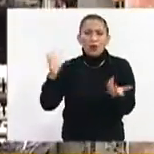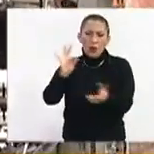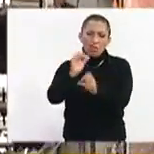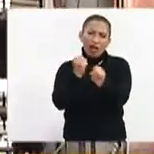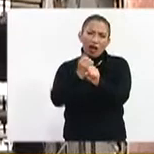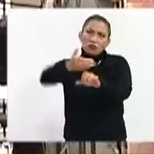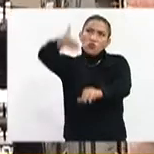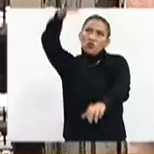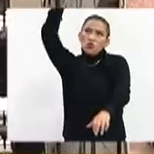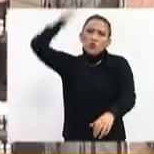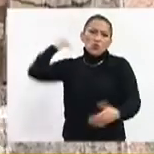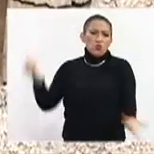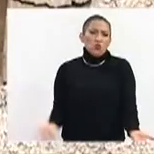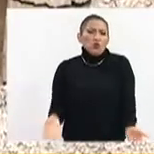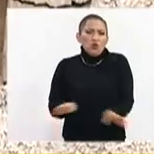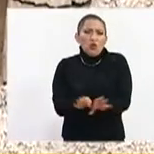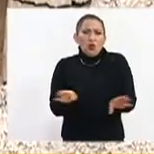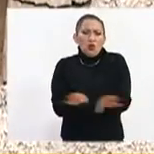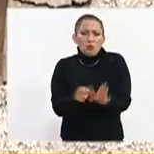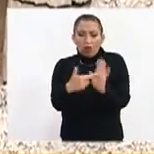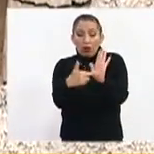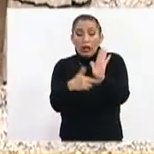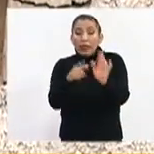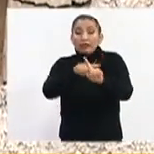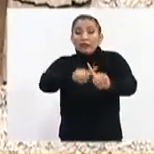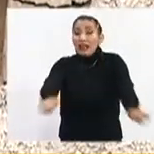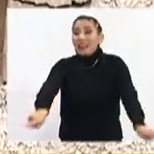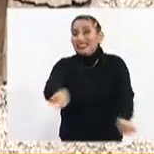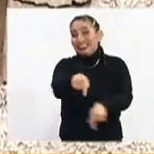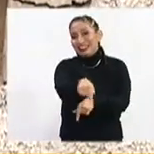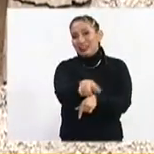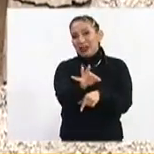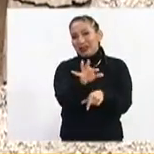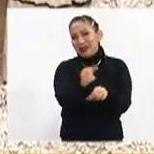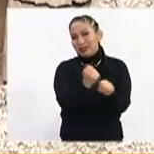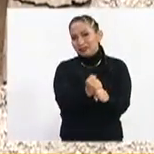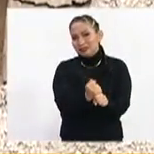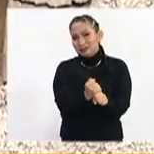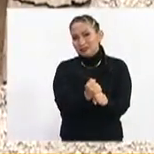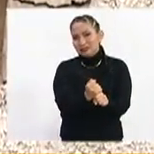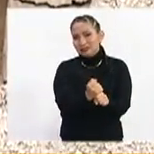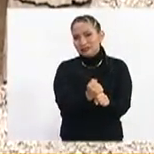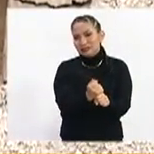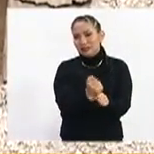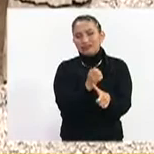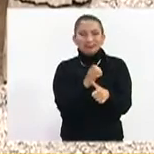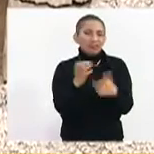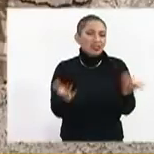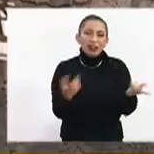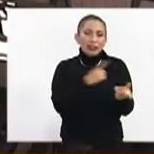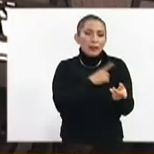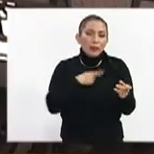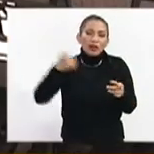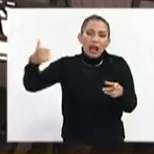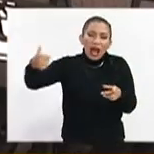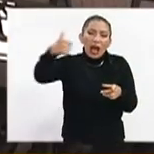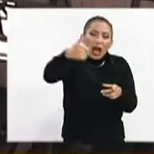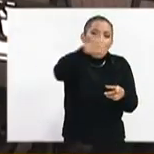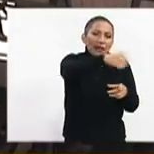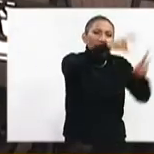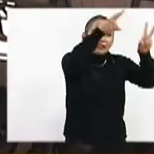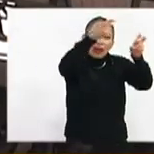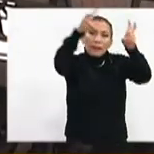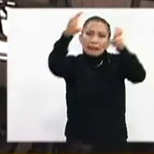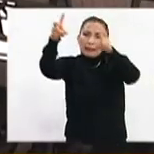40 años autorizó de acuerdo a unas normas que regían hace 40 años, digamos, ¿no? Entonces, bueno, hay que ver caso por caso,